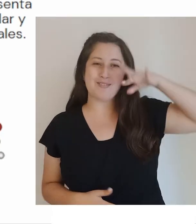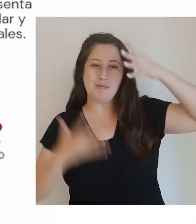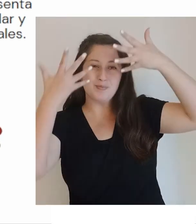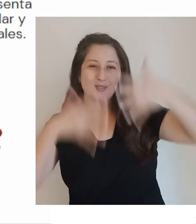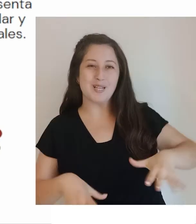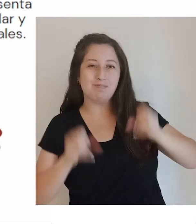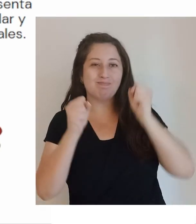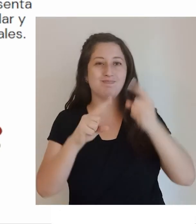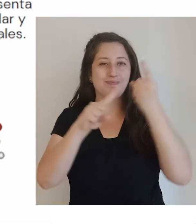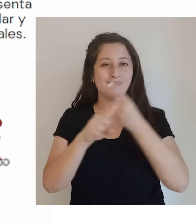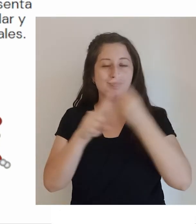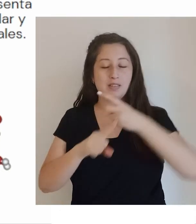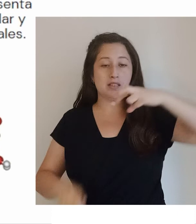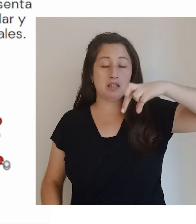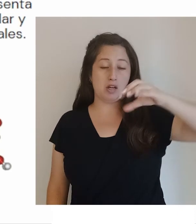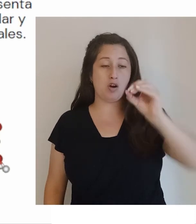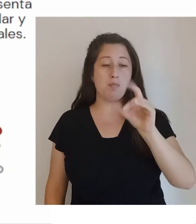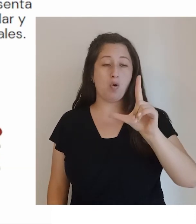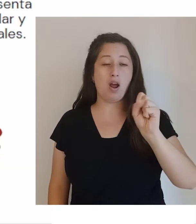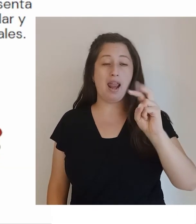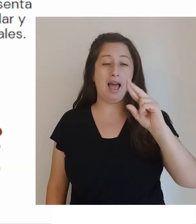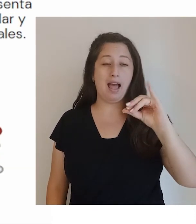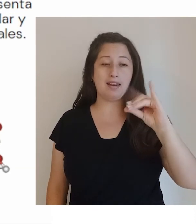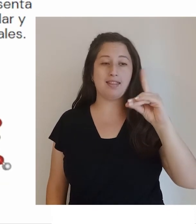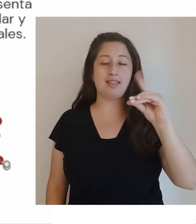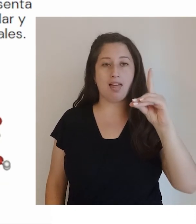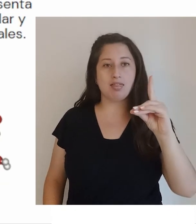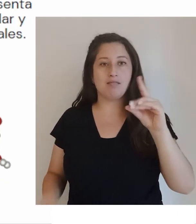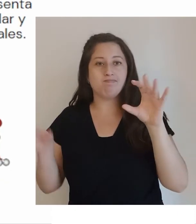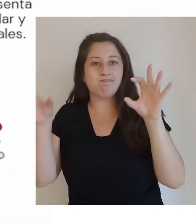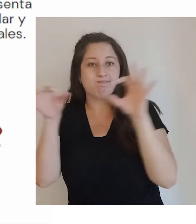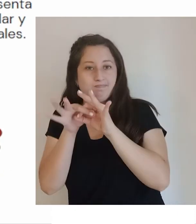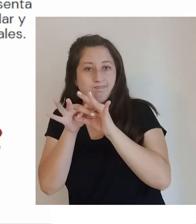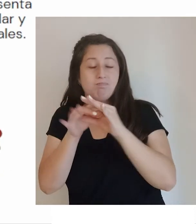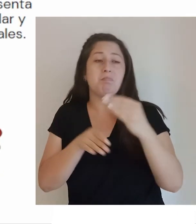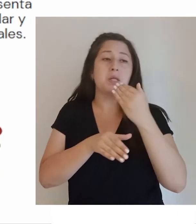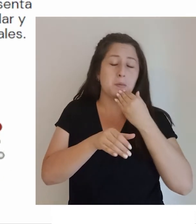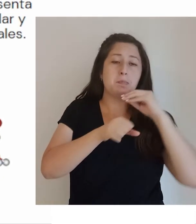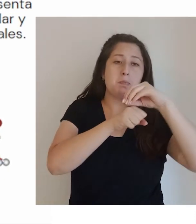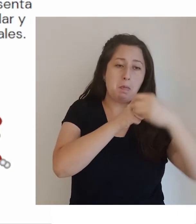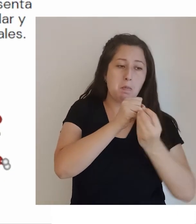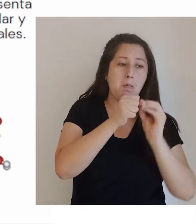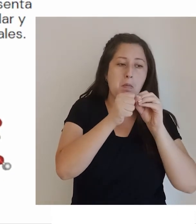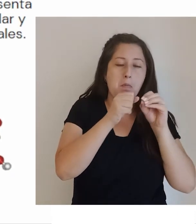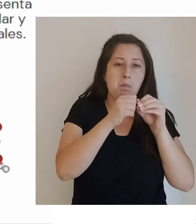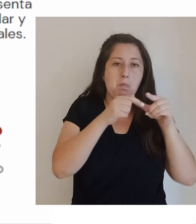Ya sabemos que podemos hablar de la polaridad de un enlace covalente y de la polaridad de una molécula.